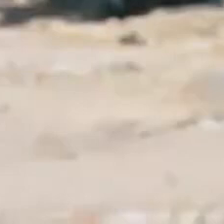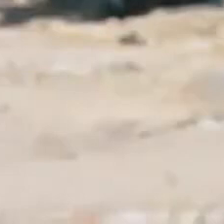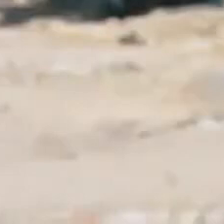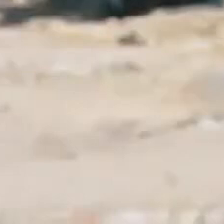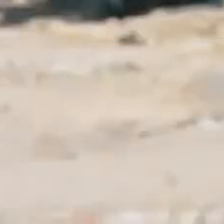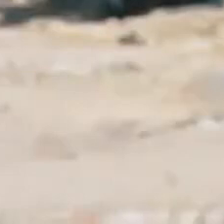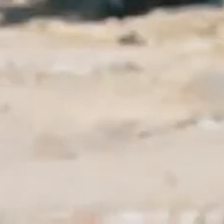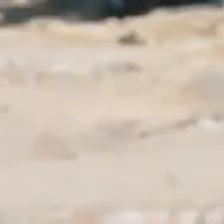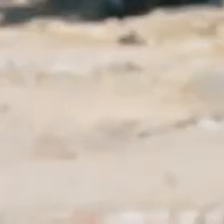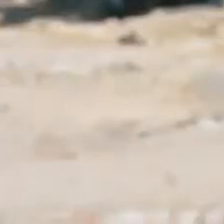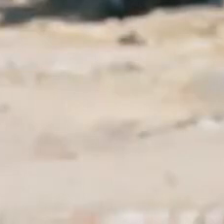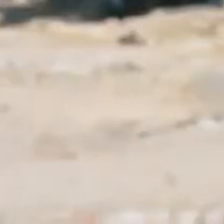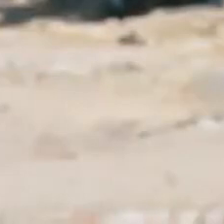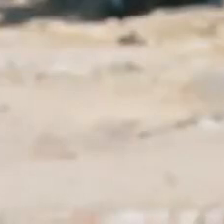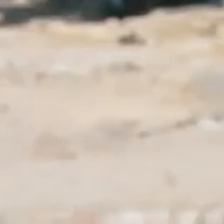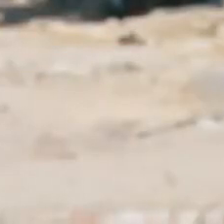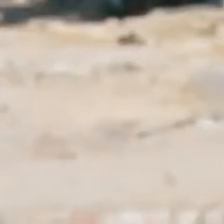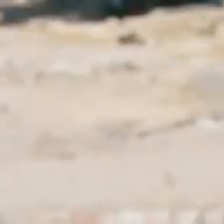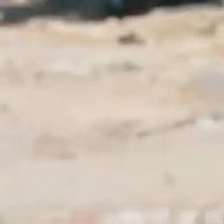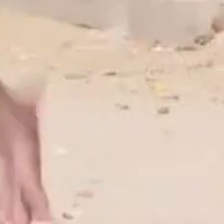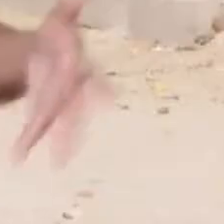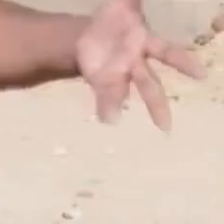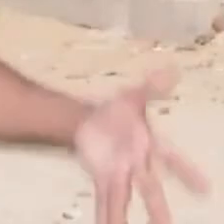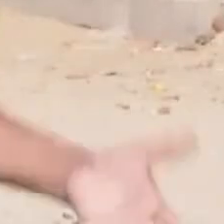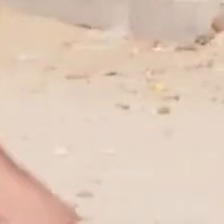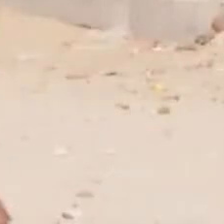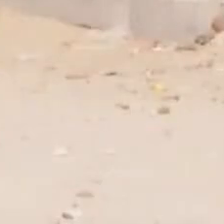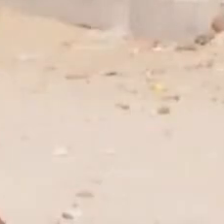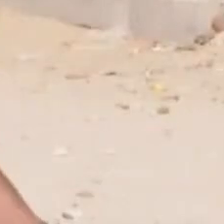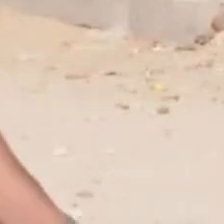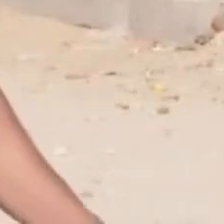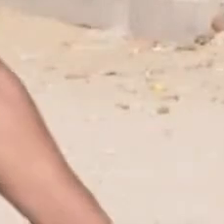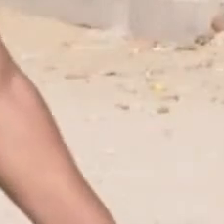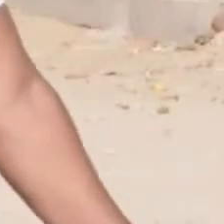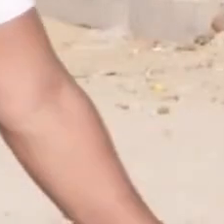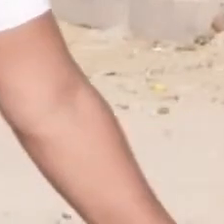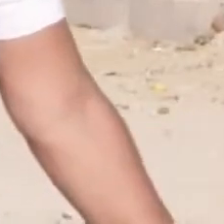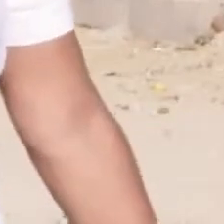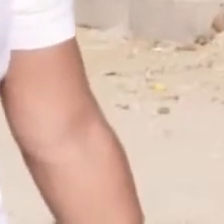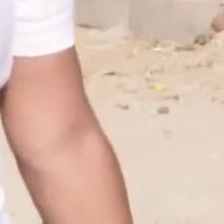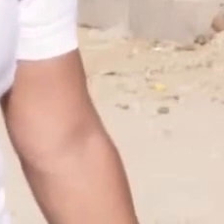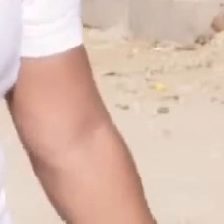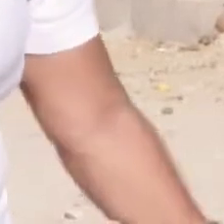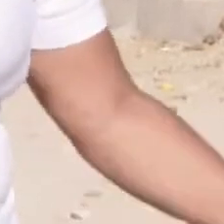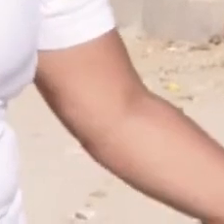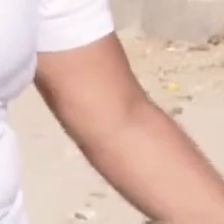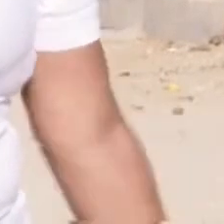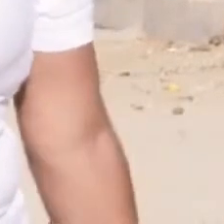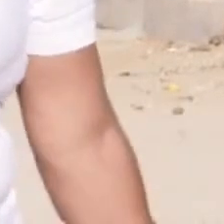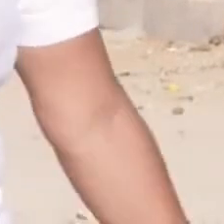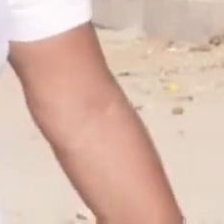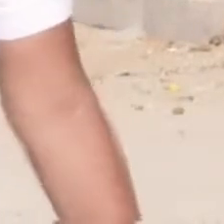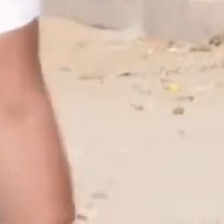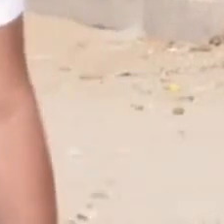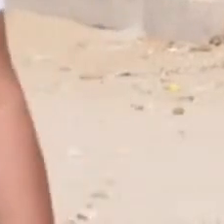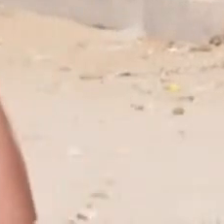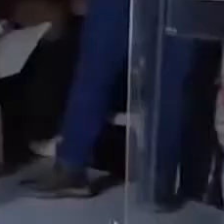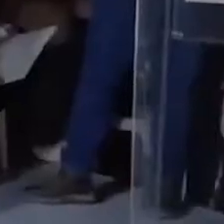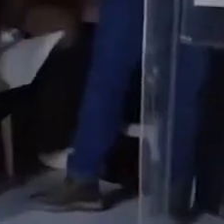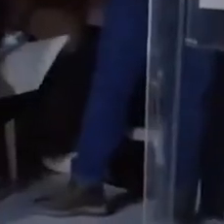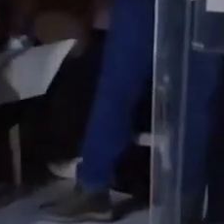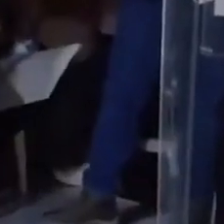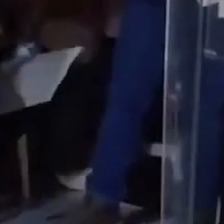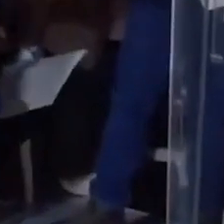vida. Hace muchos años estamos esperando este beneficio. Es necesario pues la pavimentación para que cambie el entorno con el